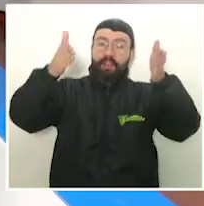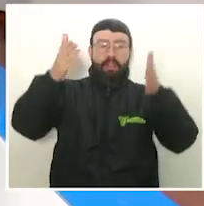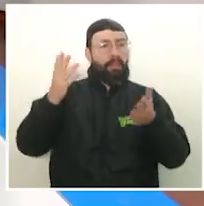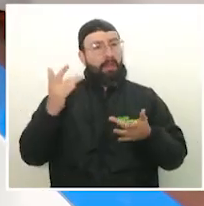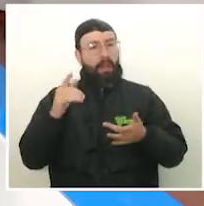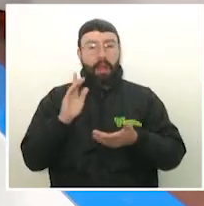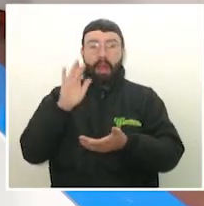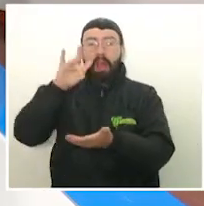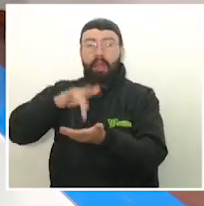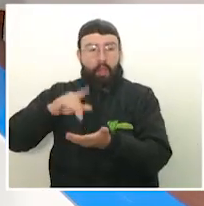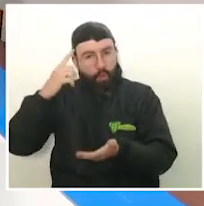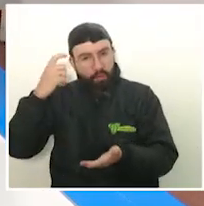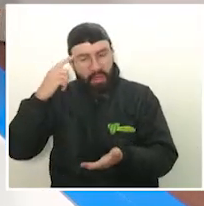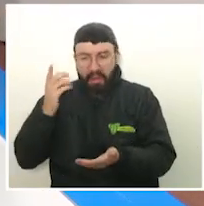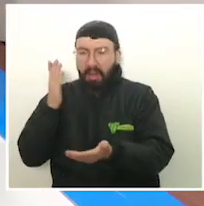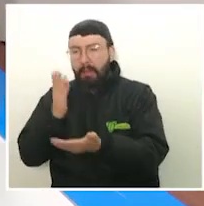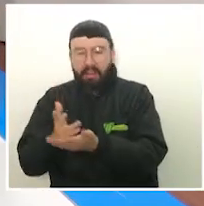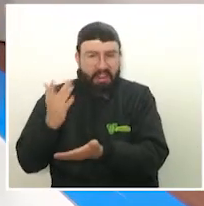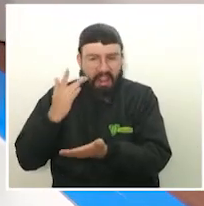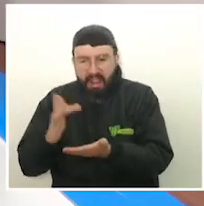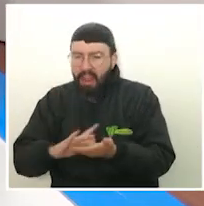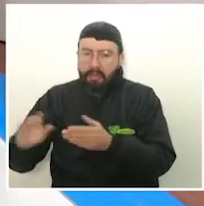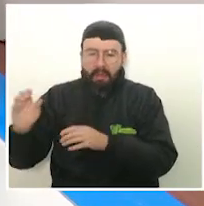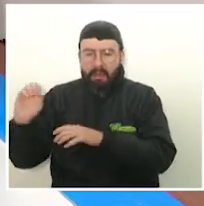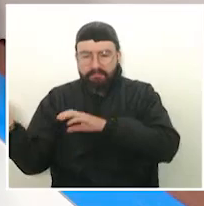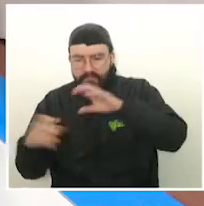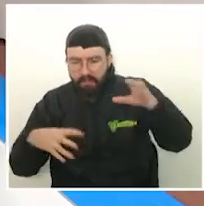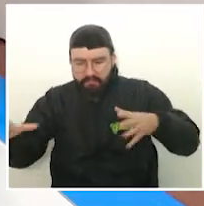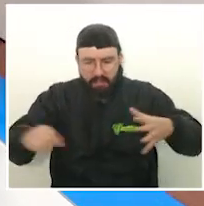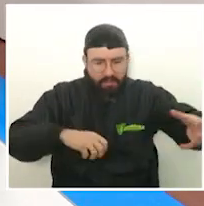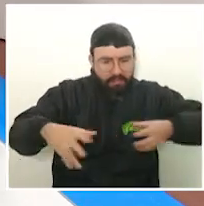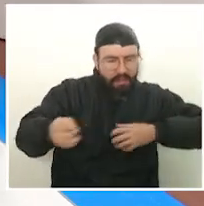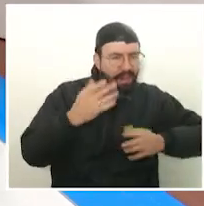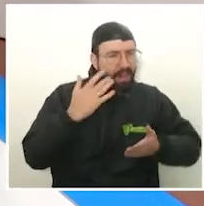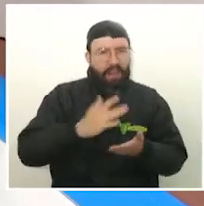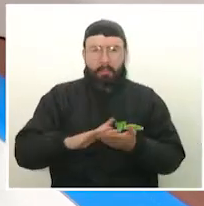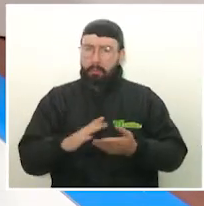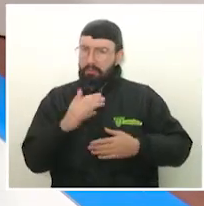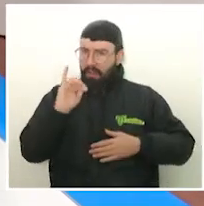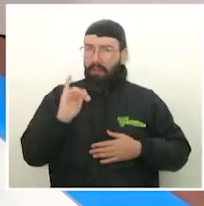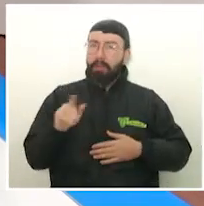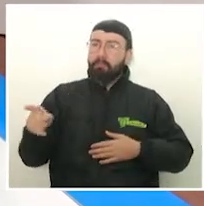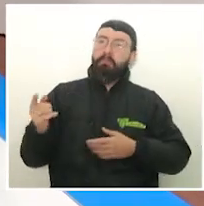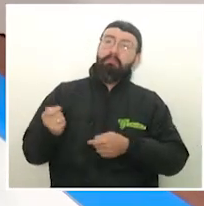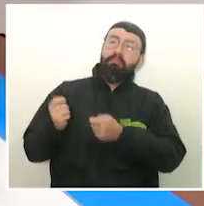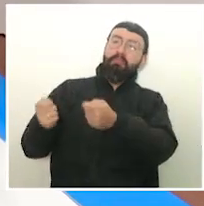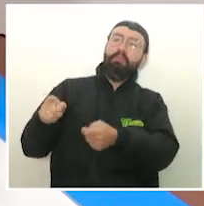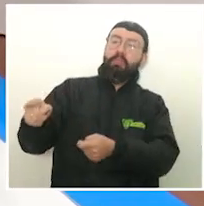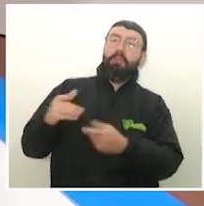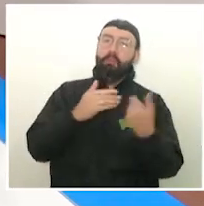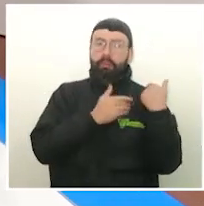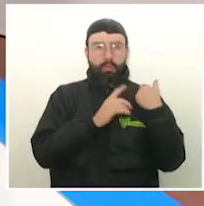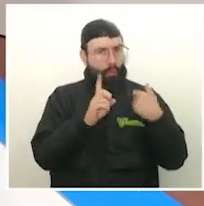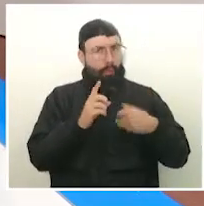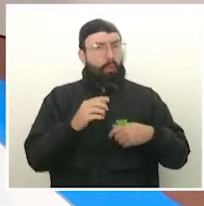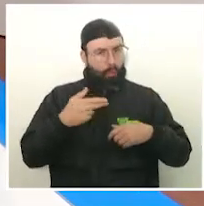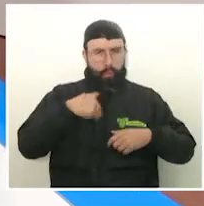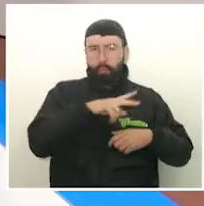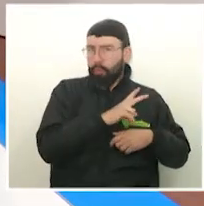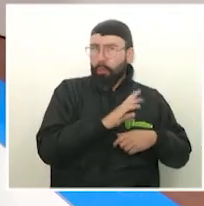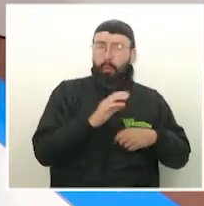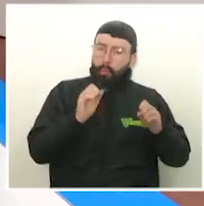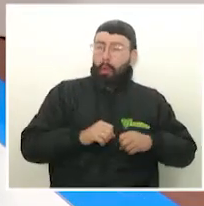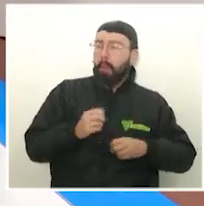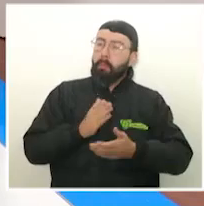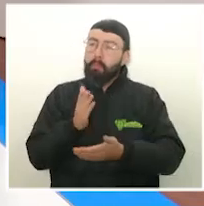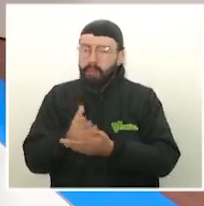vaya, limpie y haga la labor, sino que también seamos nosotros como individuos y personas naturales los que tengamos